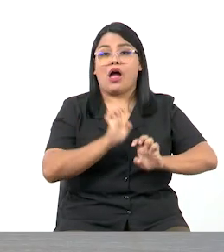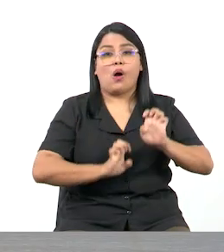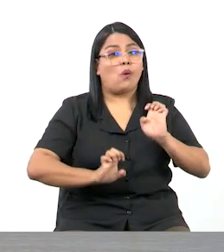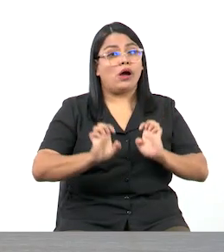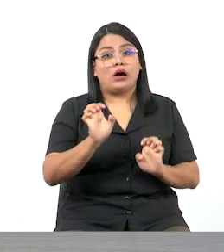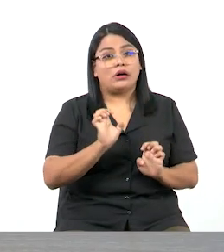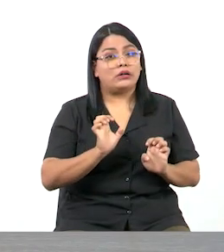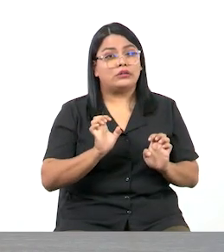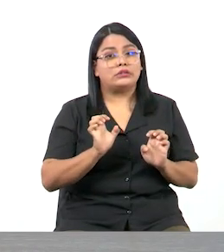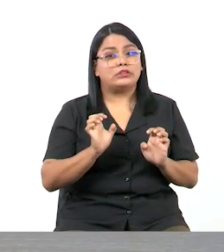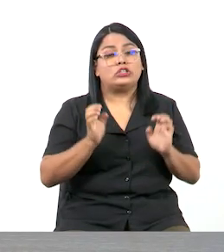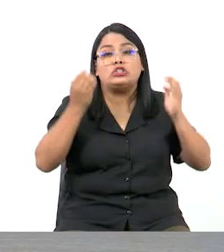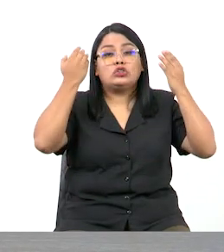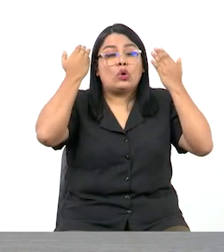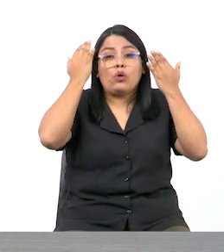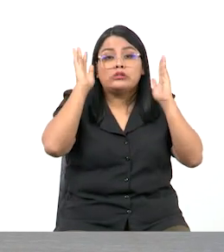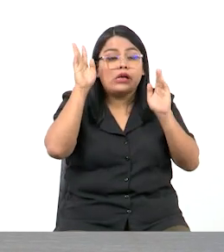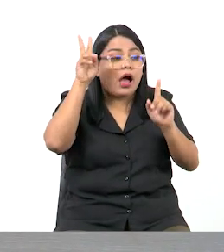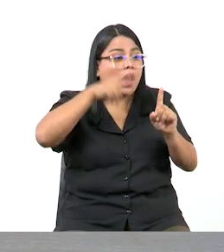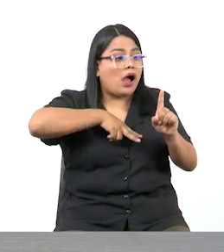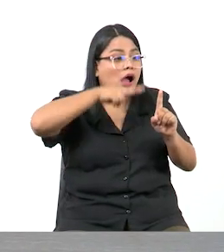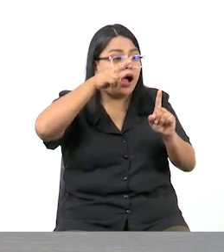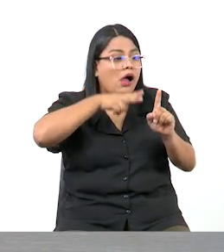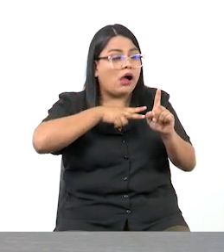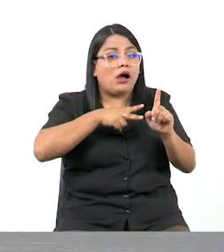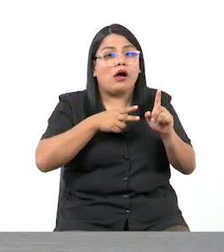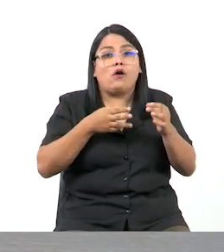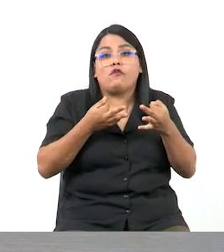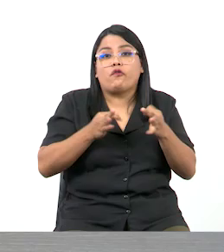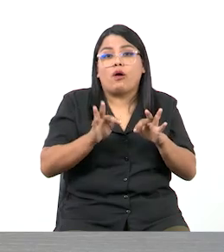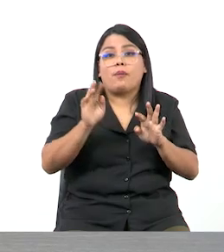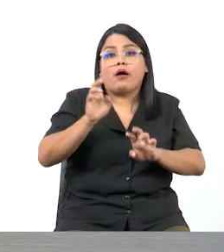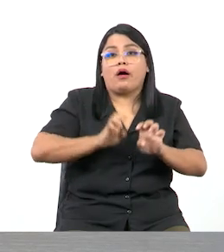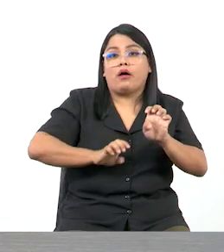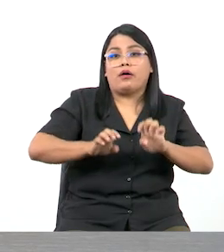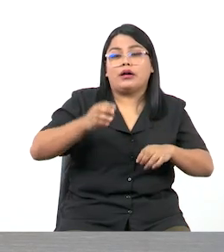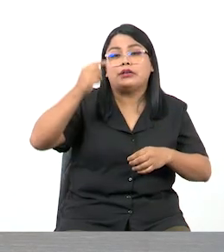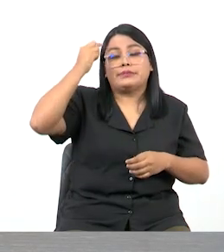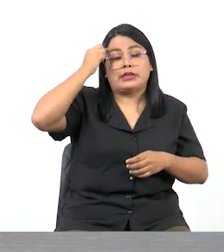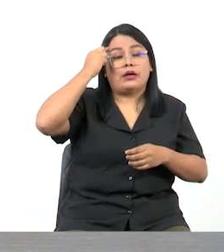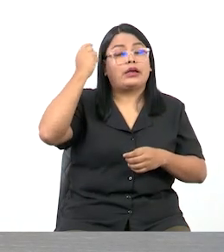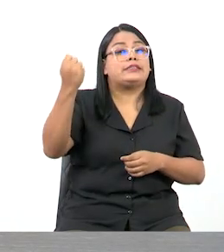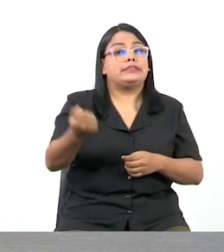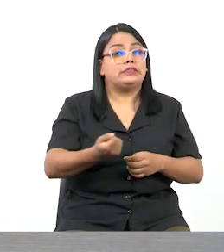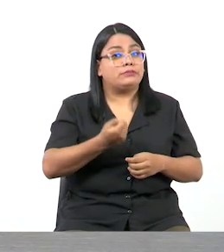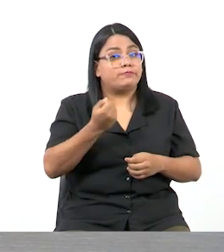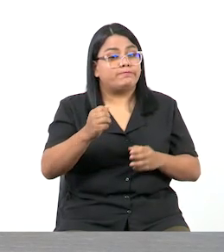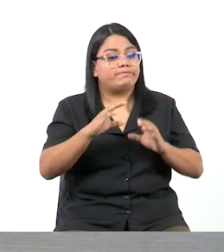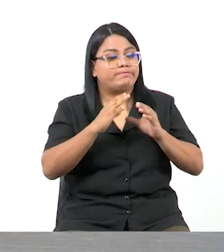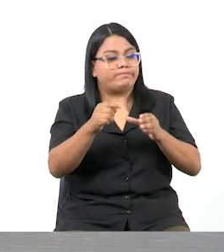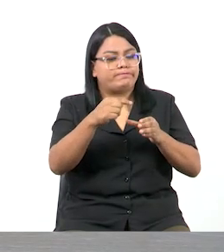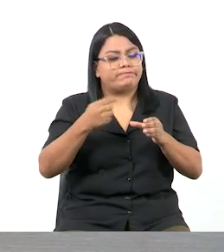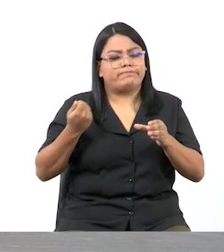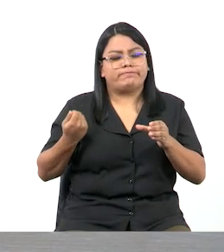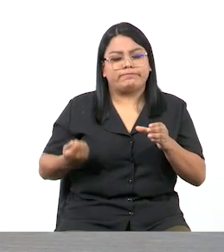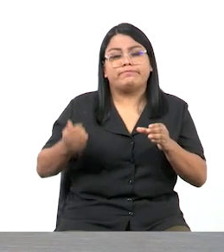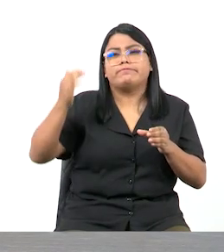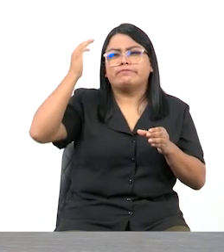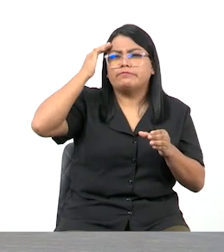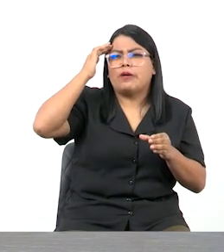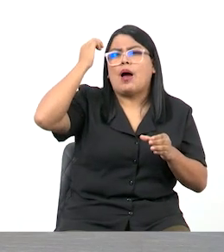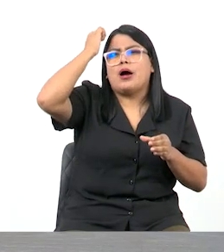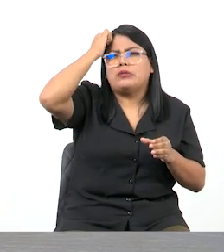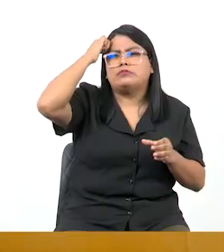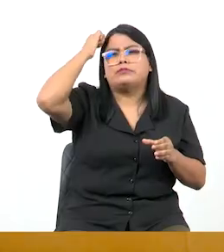evaluar, y mucho menos conocer los criterios de evaluación, ¿verdad? Y creemos que es de suma importancia que el estudiantado se pregunte, ¿qué voy